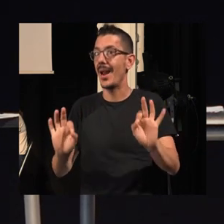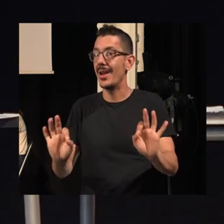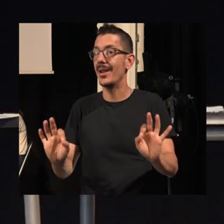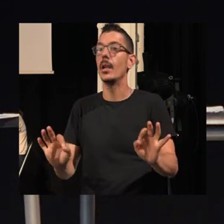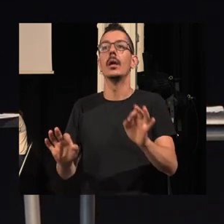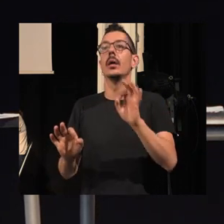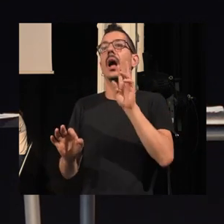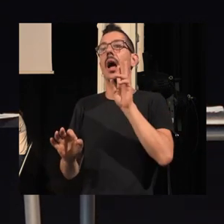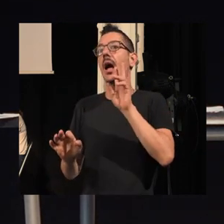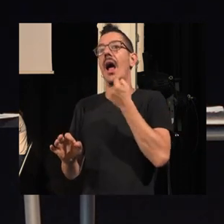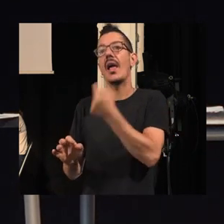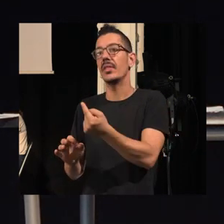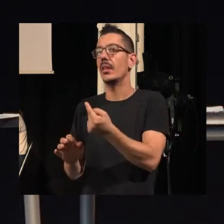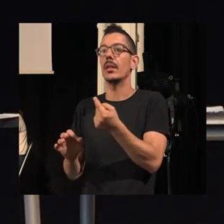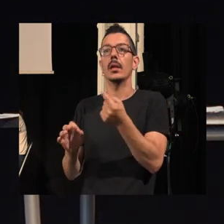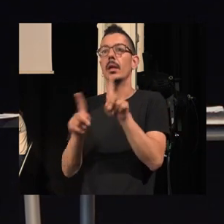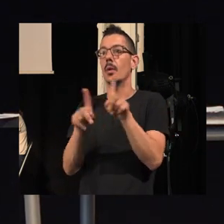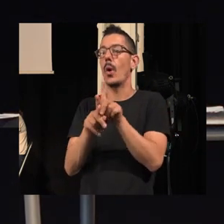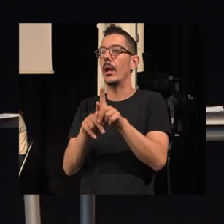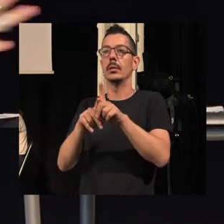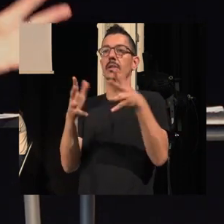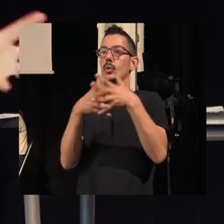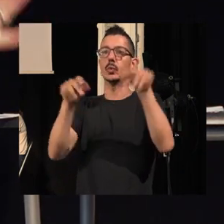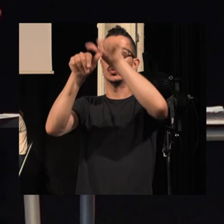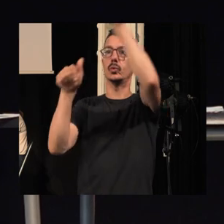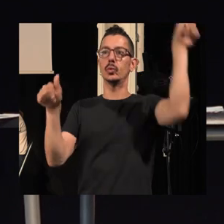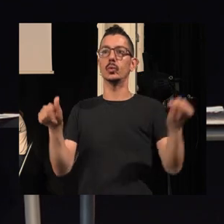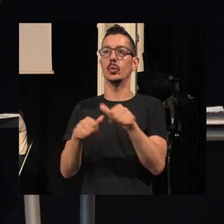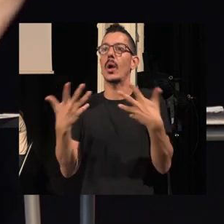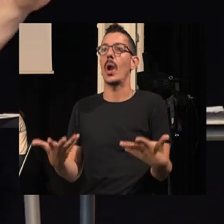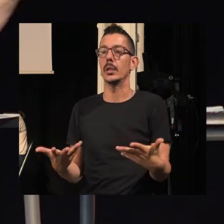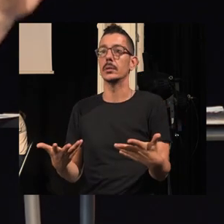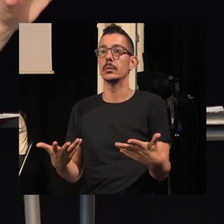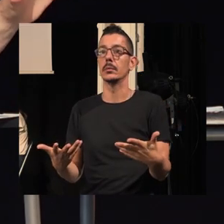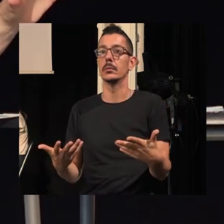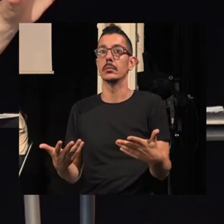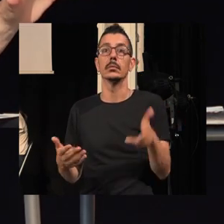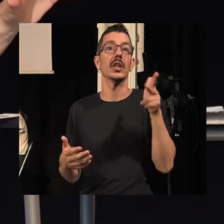cosa que derechos, en nuestro caso, derechos sexuales individuales que